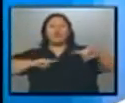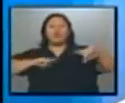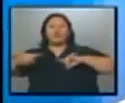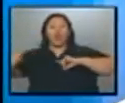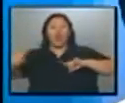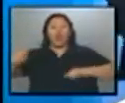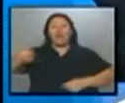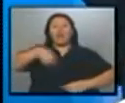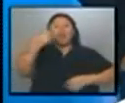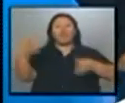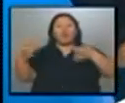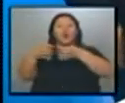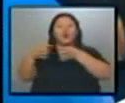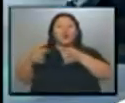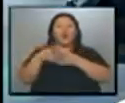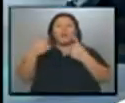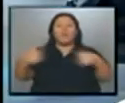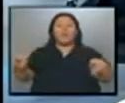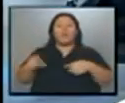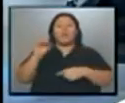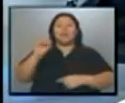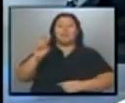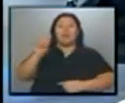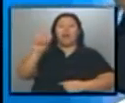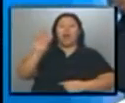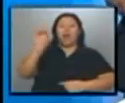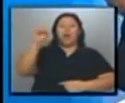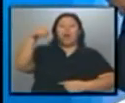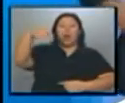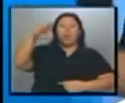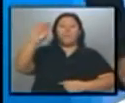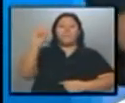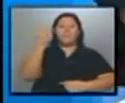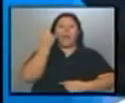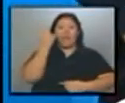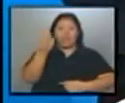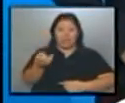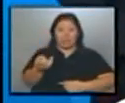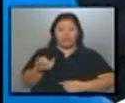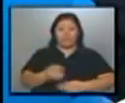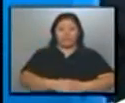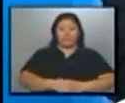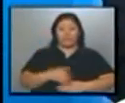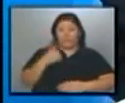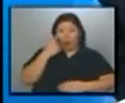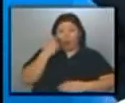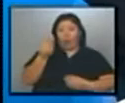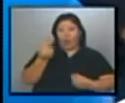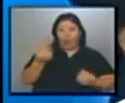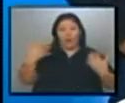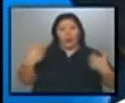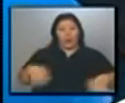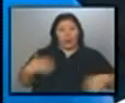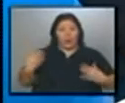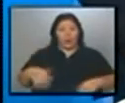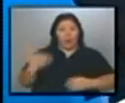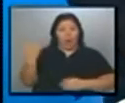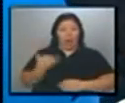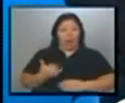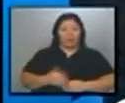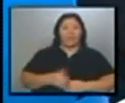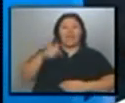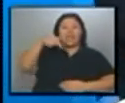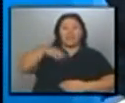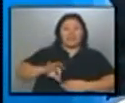Rombay es el... Ese está juntando de a dos. Rombay y Marama. Por todos lados, está llevando con las dos manos. Bueno, lo van a ver este año